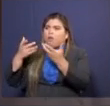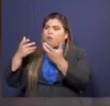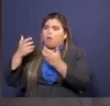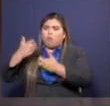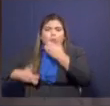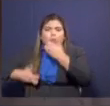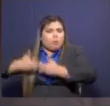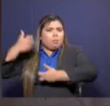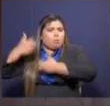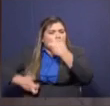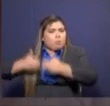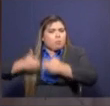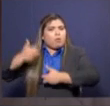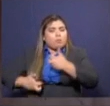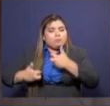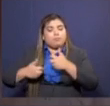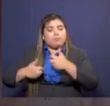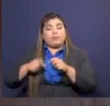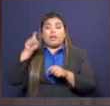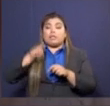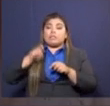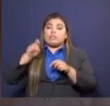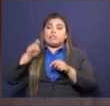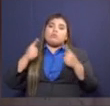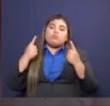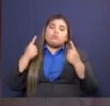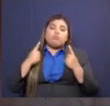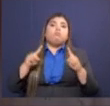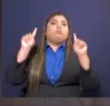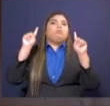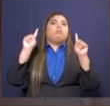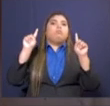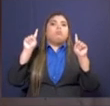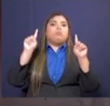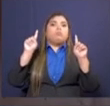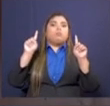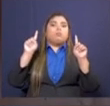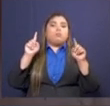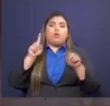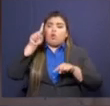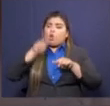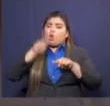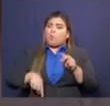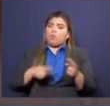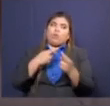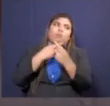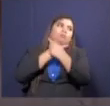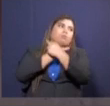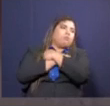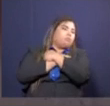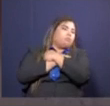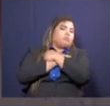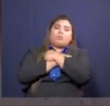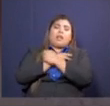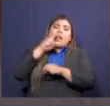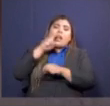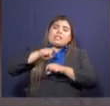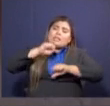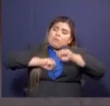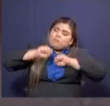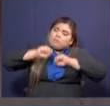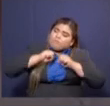Vencer es la única opción, no hay otra. Vencer es nuestra única